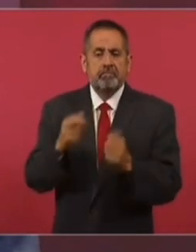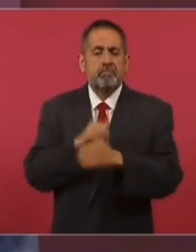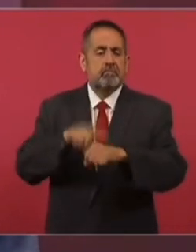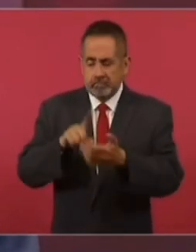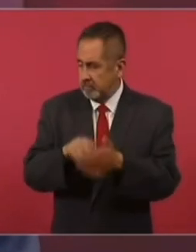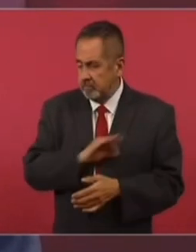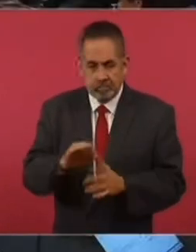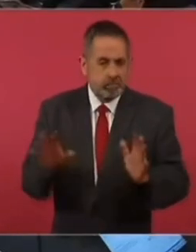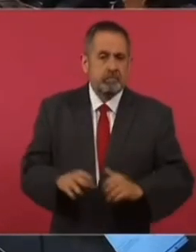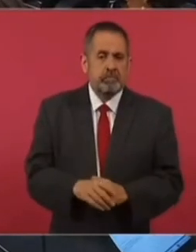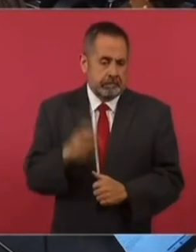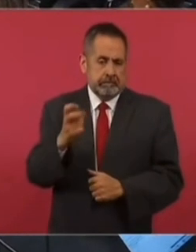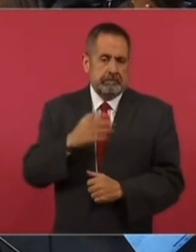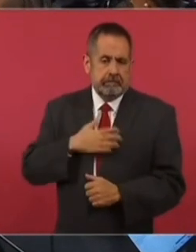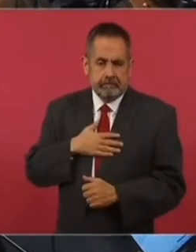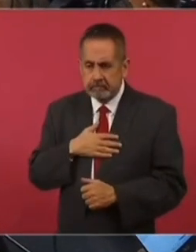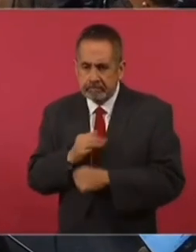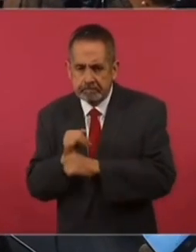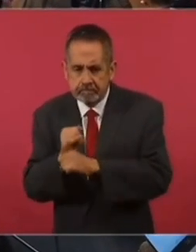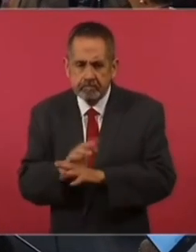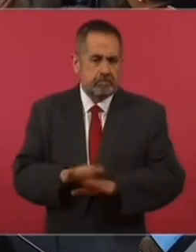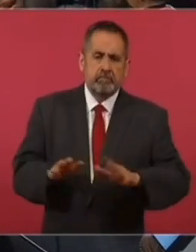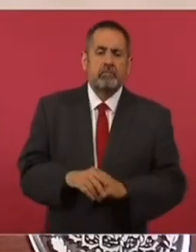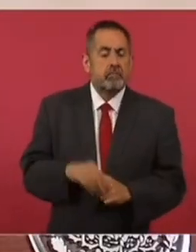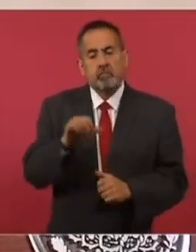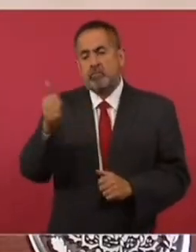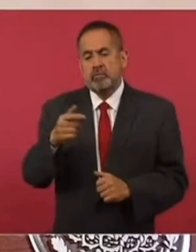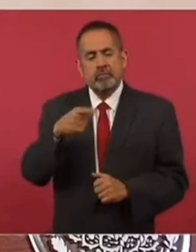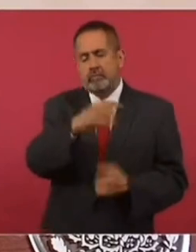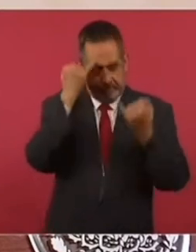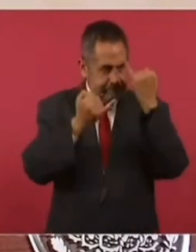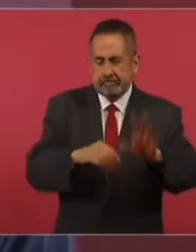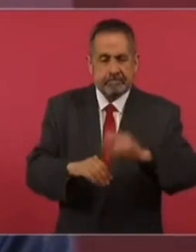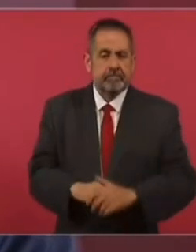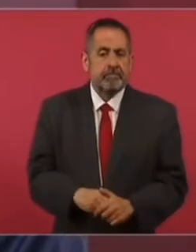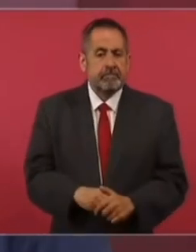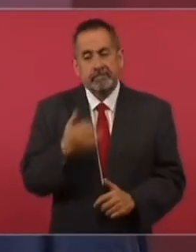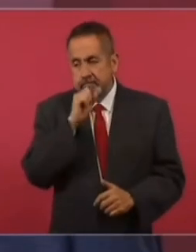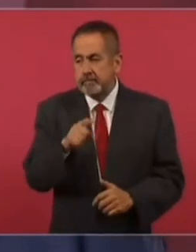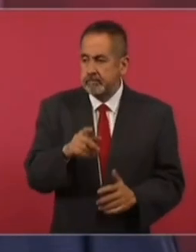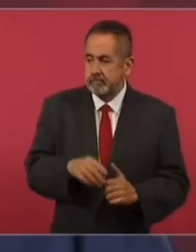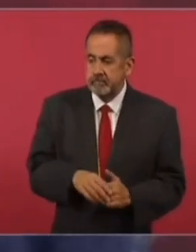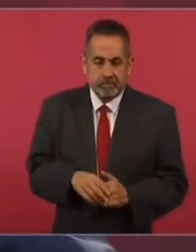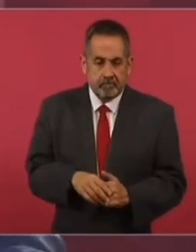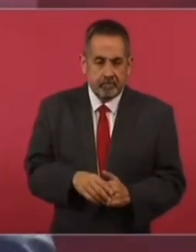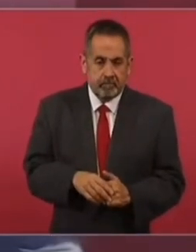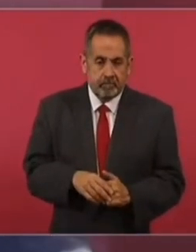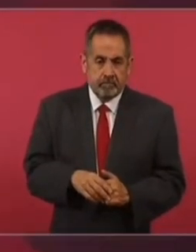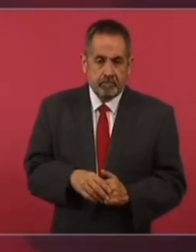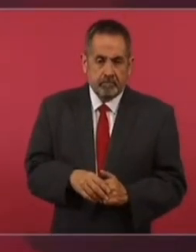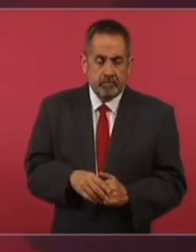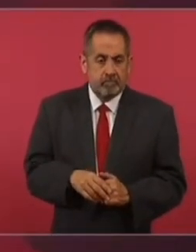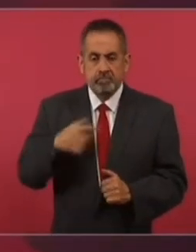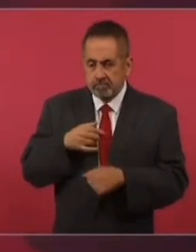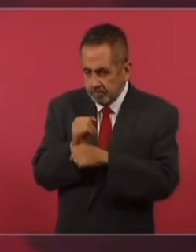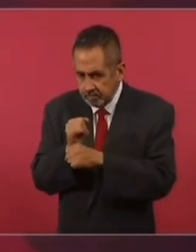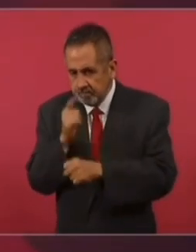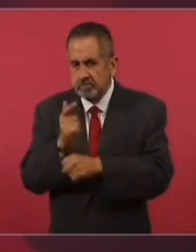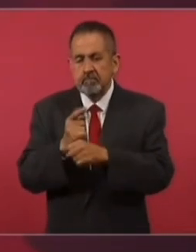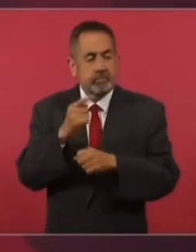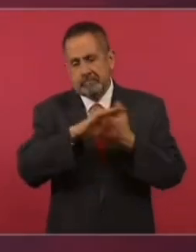nacional. Eso es lo que hacemos. Lo demás es una invención y es con el propósito